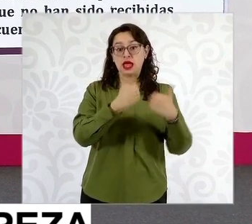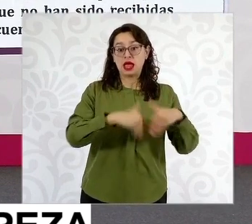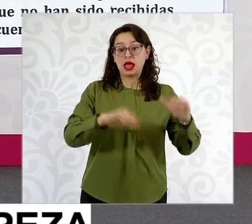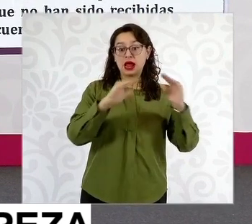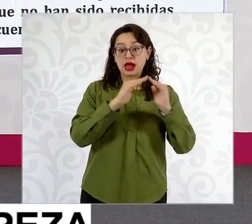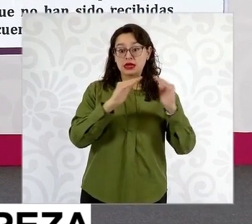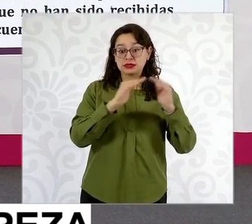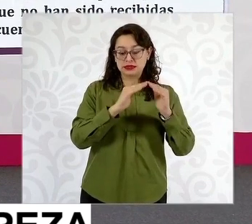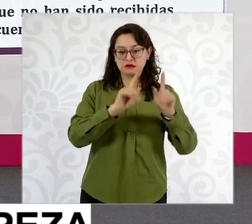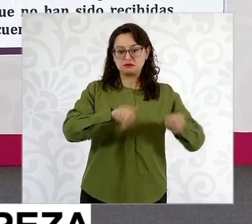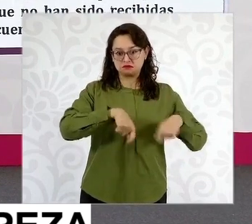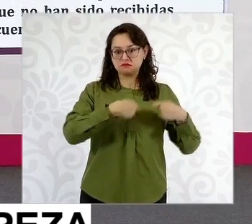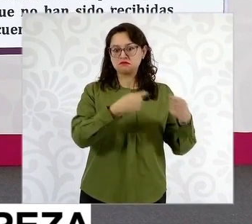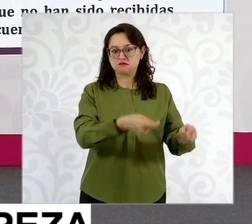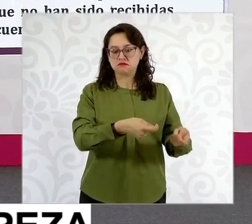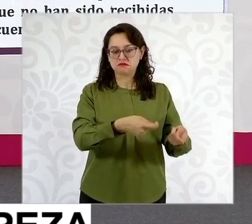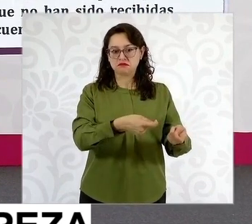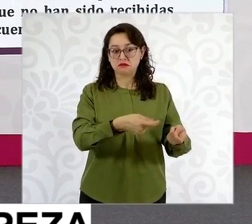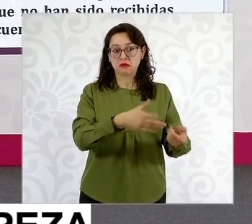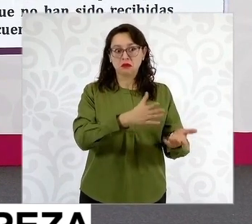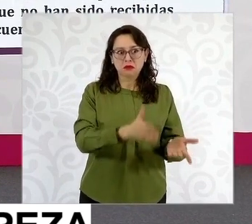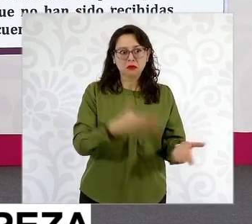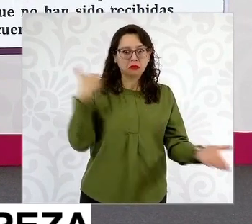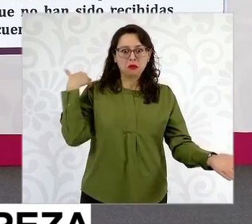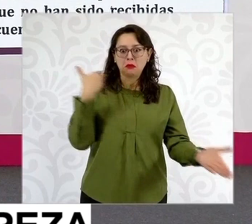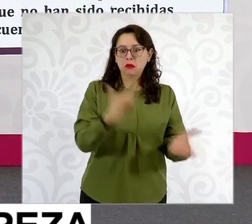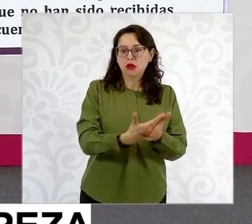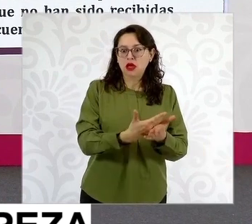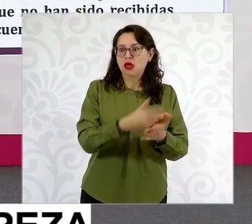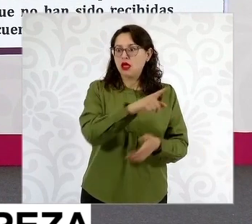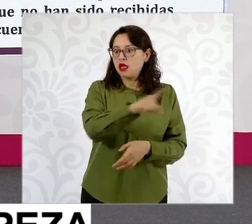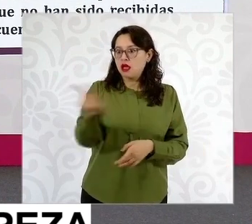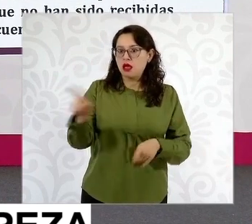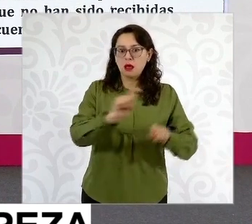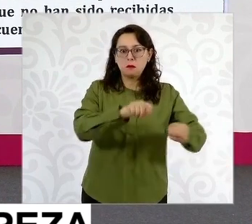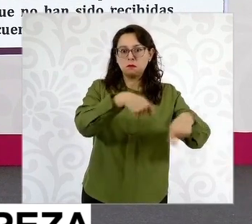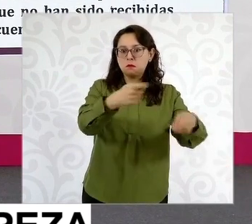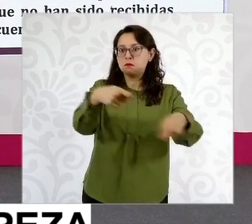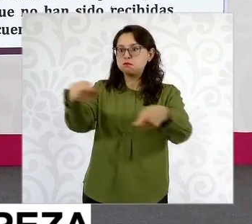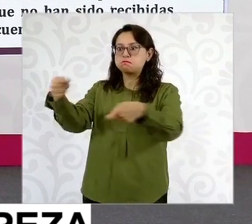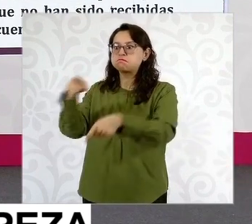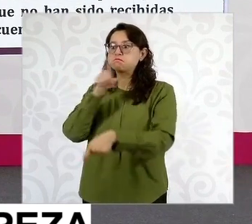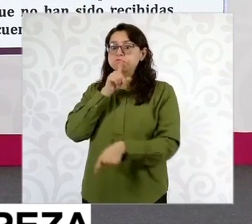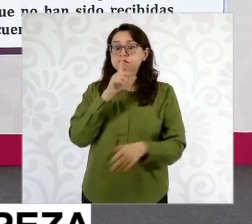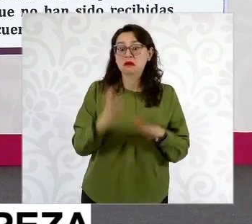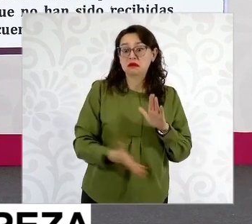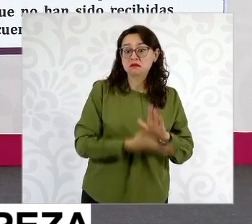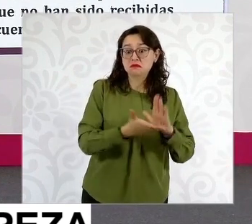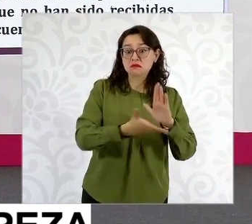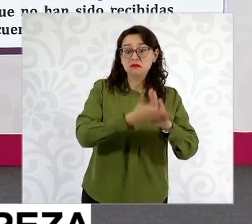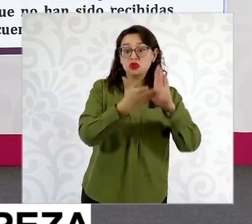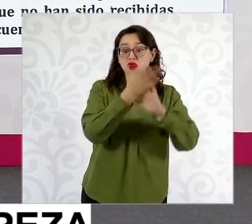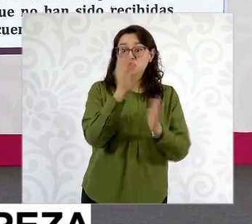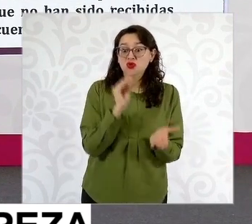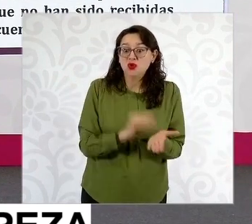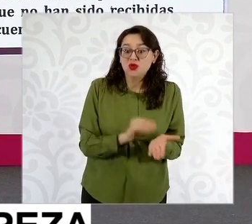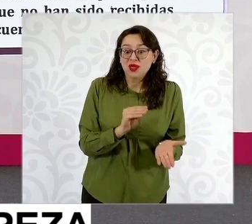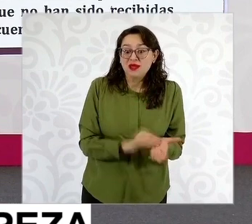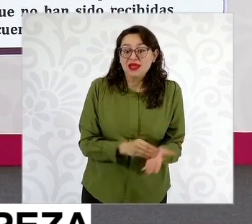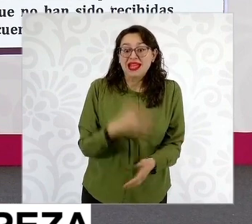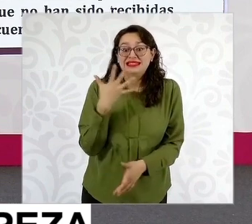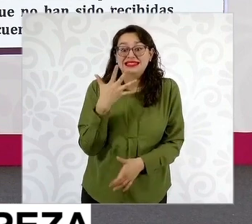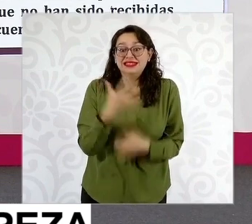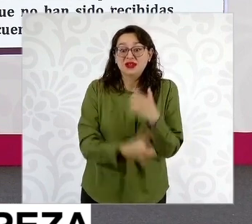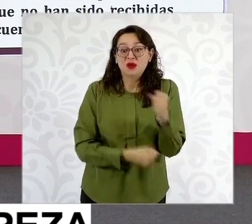entregado ninguna. El paquete se encuentra en proceso de construcción, ya tiene un retraso de 5